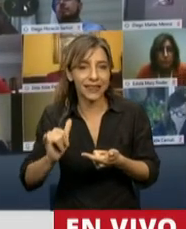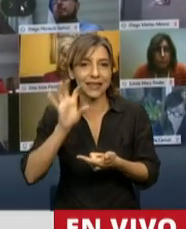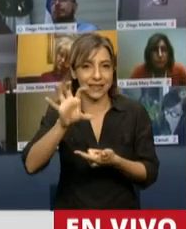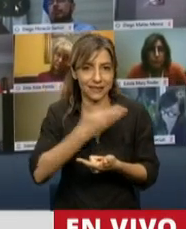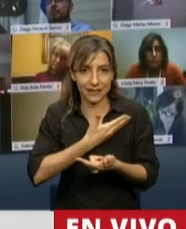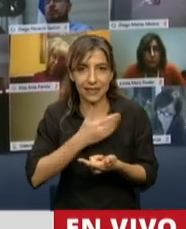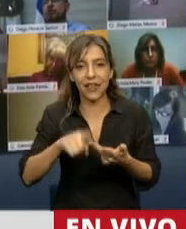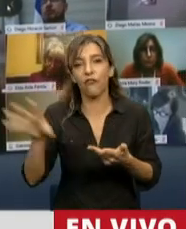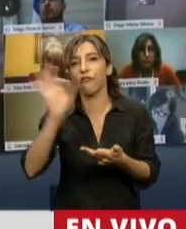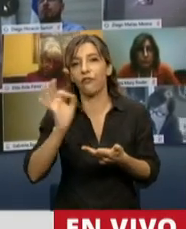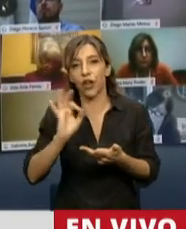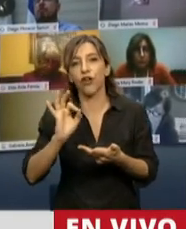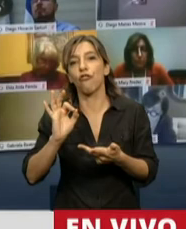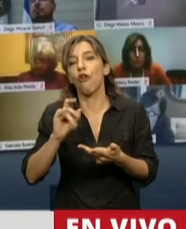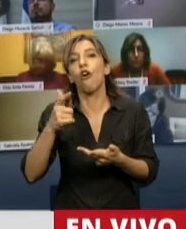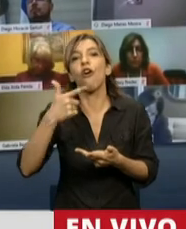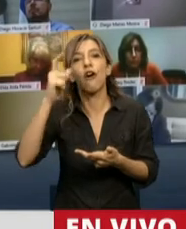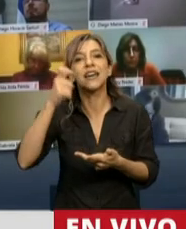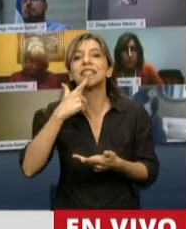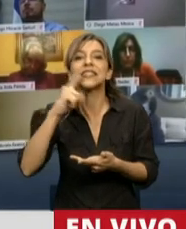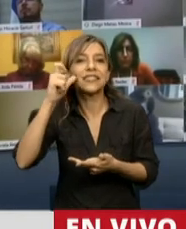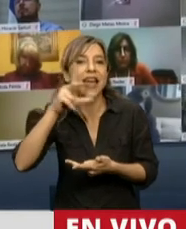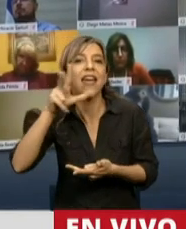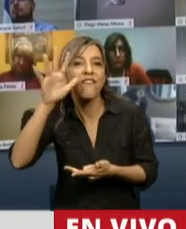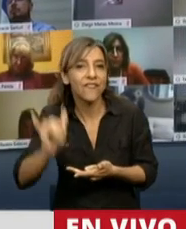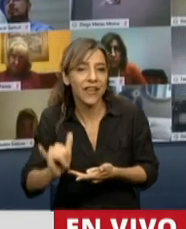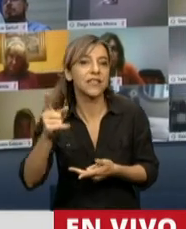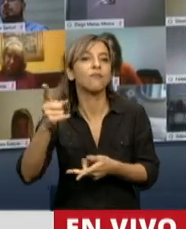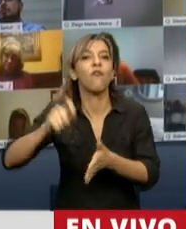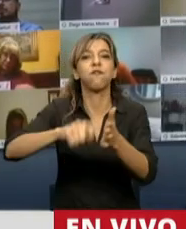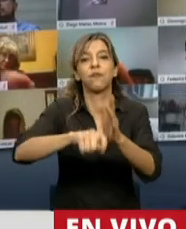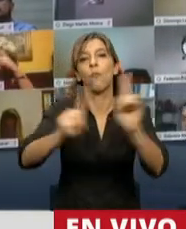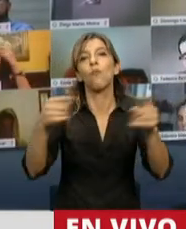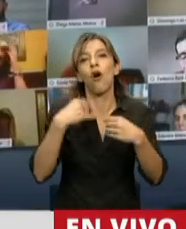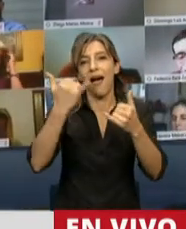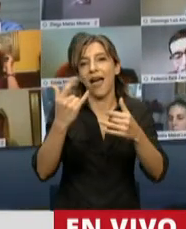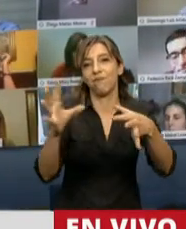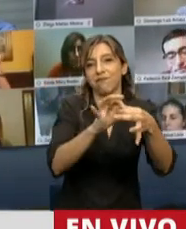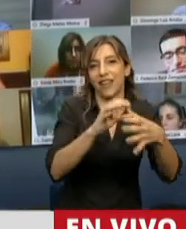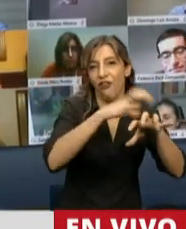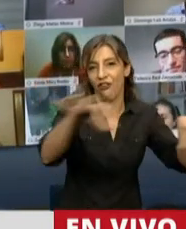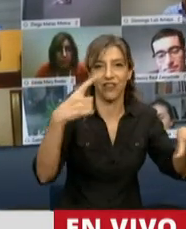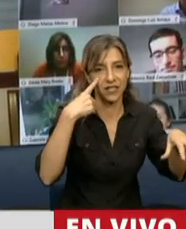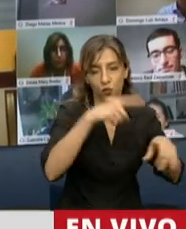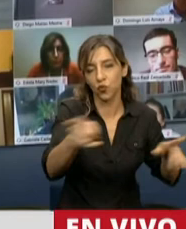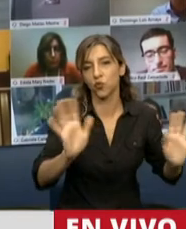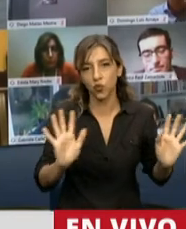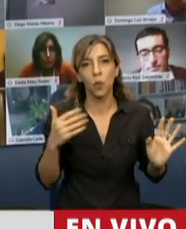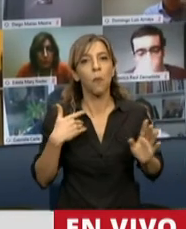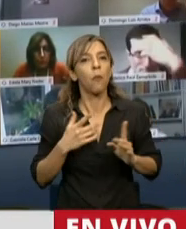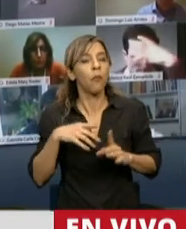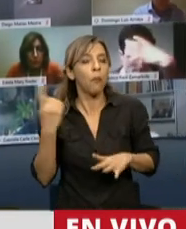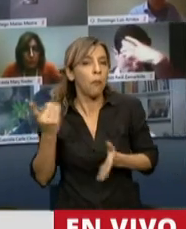Esteves también de la provincia de Santa Fe. Por nombrar solo algunos, no quiero seguir nombrando, porque sí creo que, bueno,